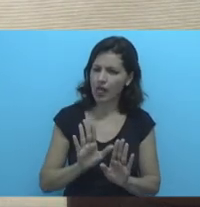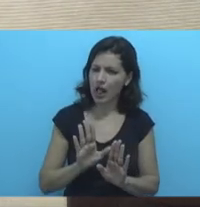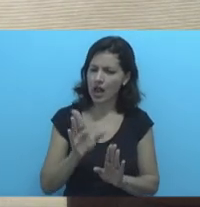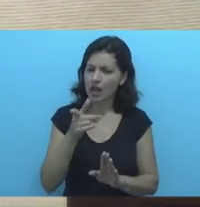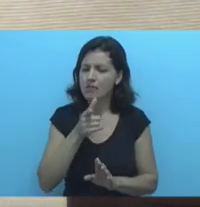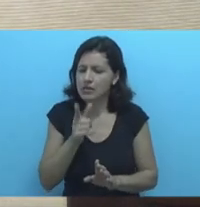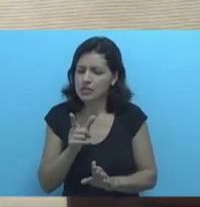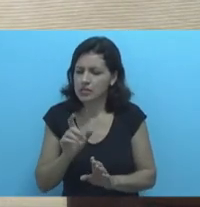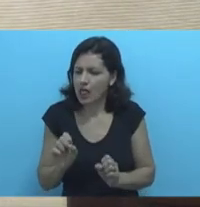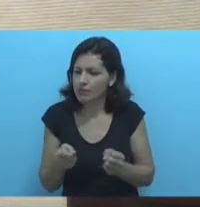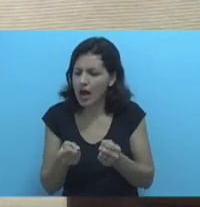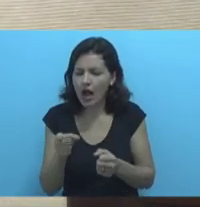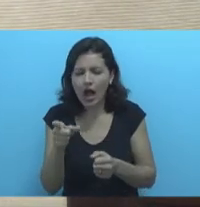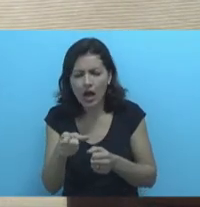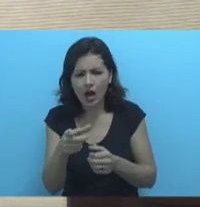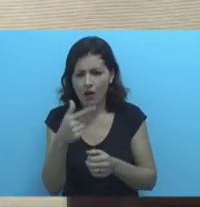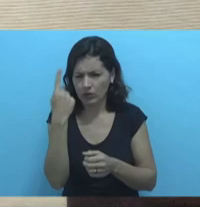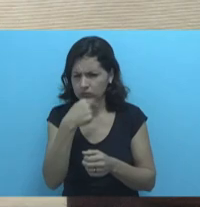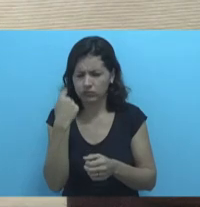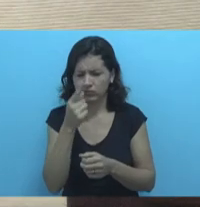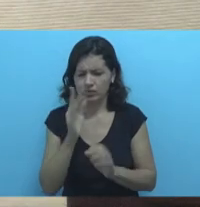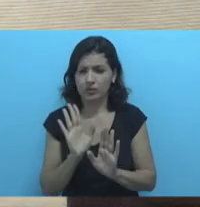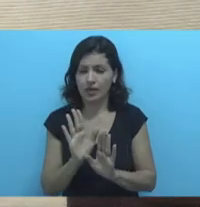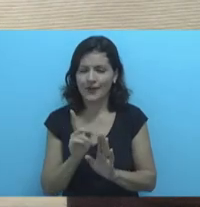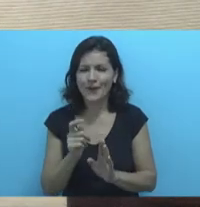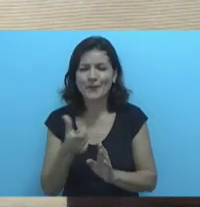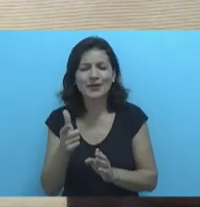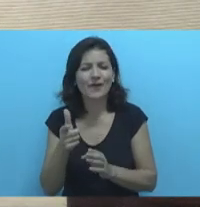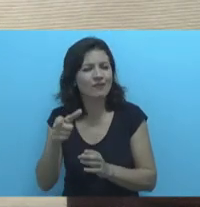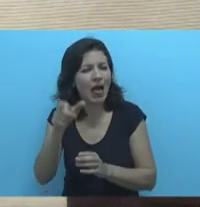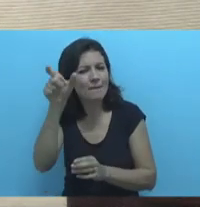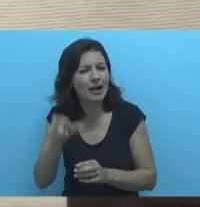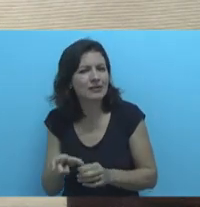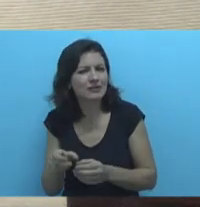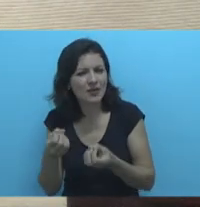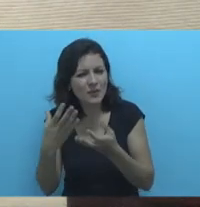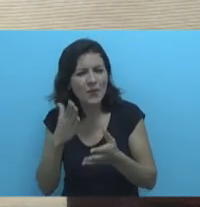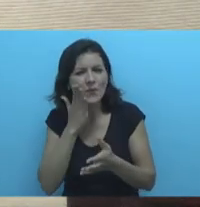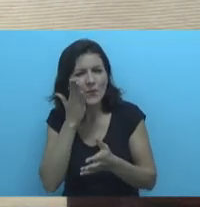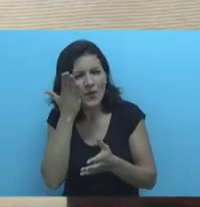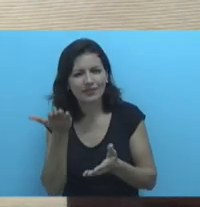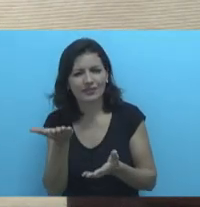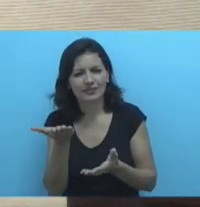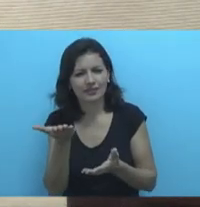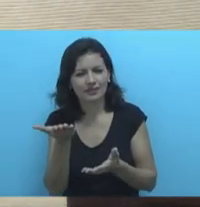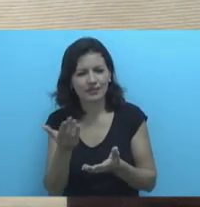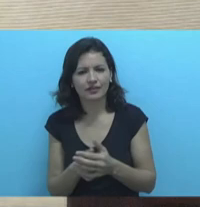en la fuerza, ese toro que empujaba siempre, que en esto, Miguel, la verdad, yo pensé que esa fuerza